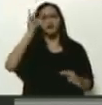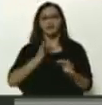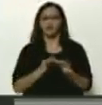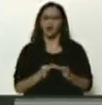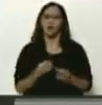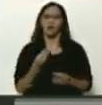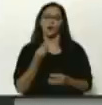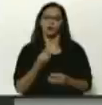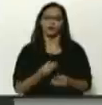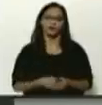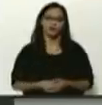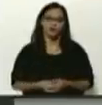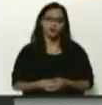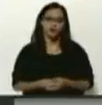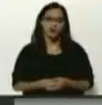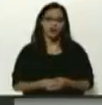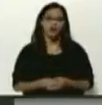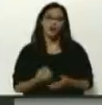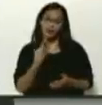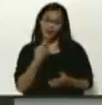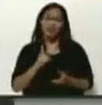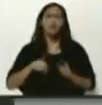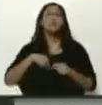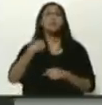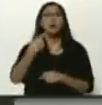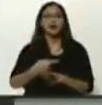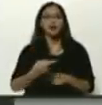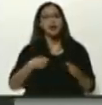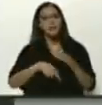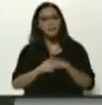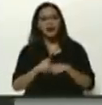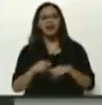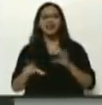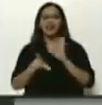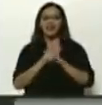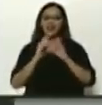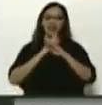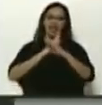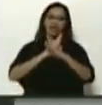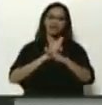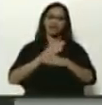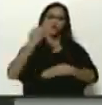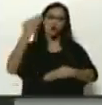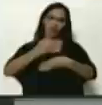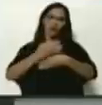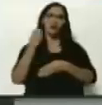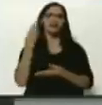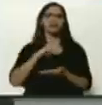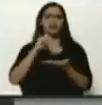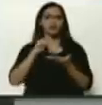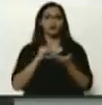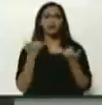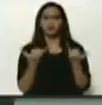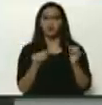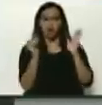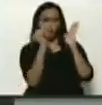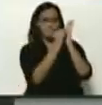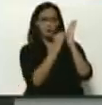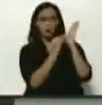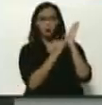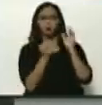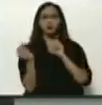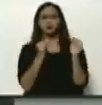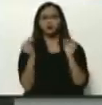tremenda. Decía que mañana va la ley antibloqueo en la Asamblea Nacional. ¿Ha generado algún debate